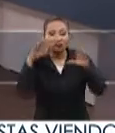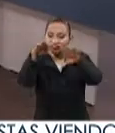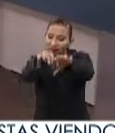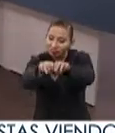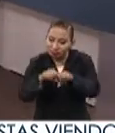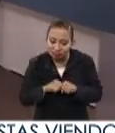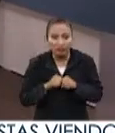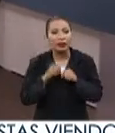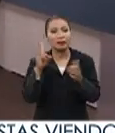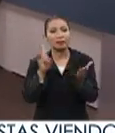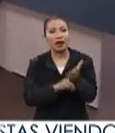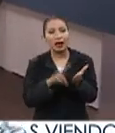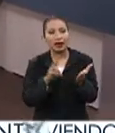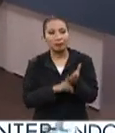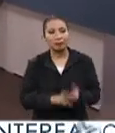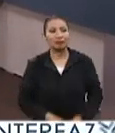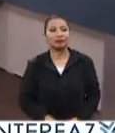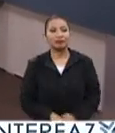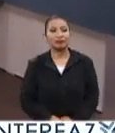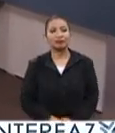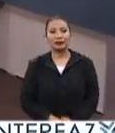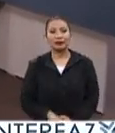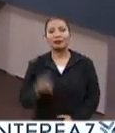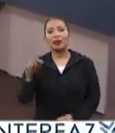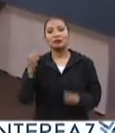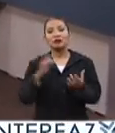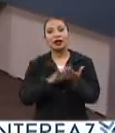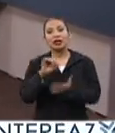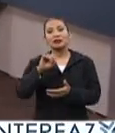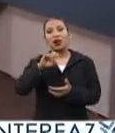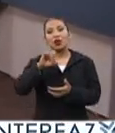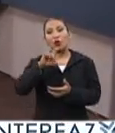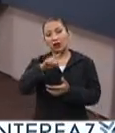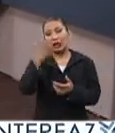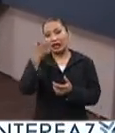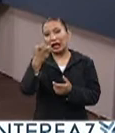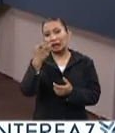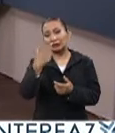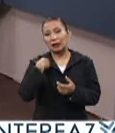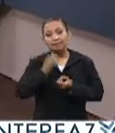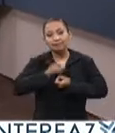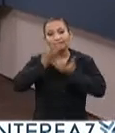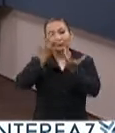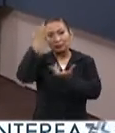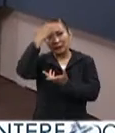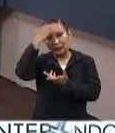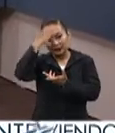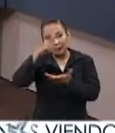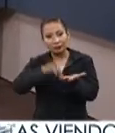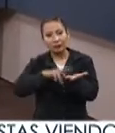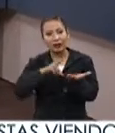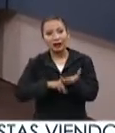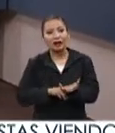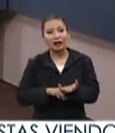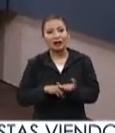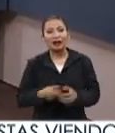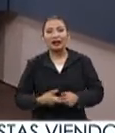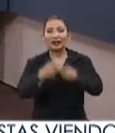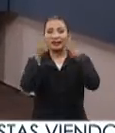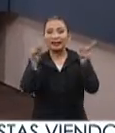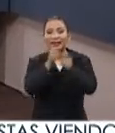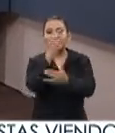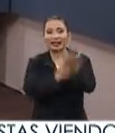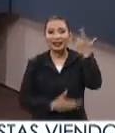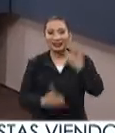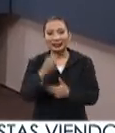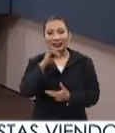tómenlo. Vale por completo la pena. Sin duda alguna. Gracias, Saúl Hernández, por compartirnos experiencia tan rica. Vamos a hacer una pausa